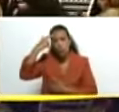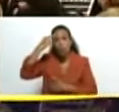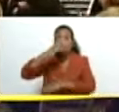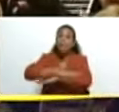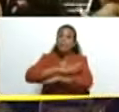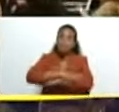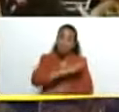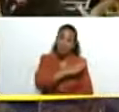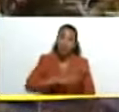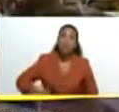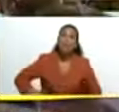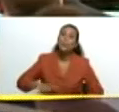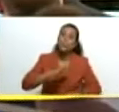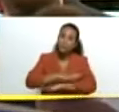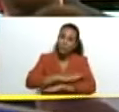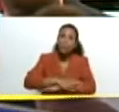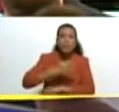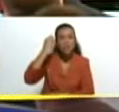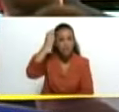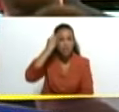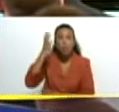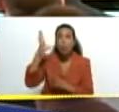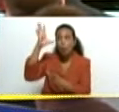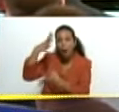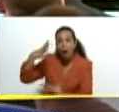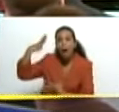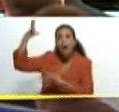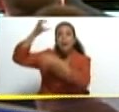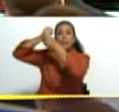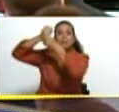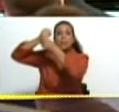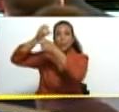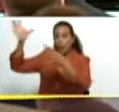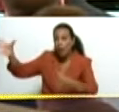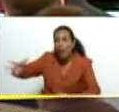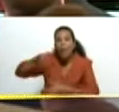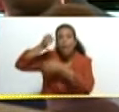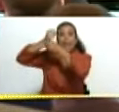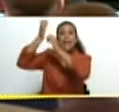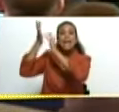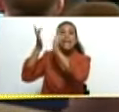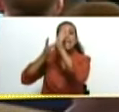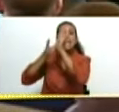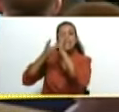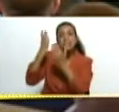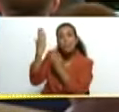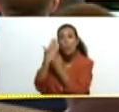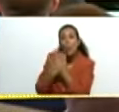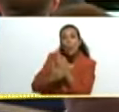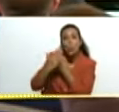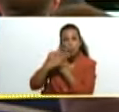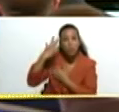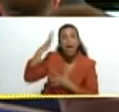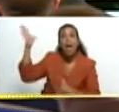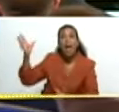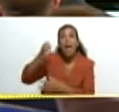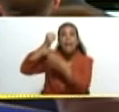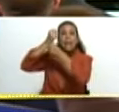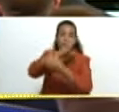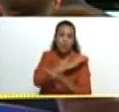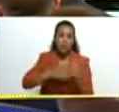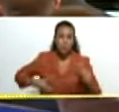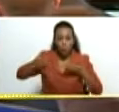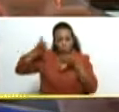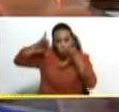acción, porque creo en Cristo Redentor, en su ejemplo, en su sacrificio, porque Cristo vino al